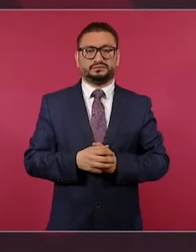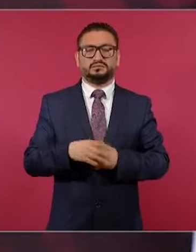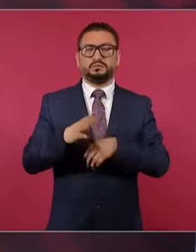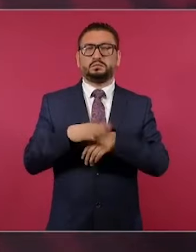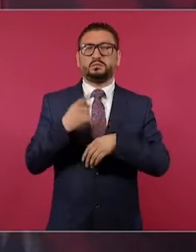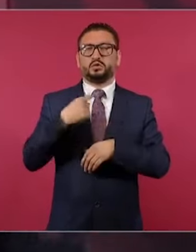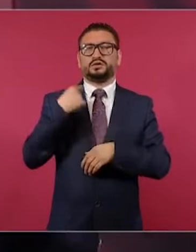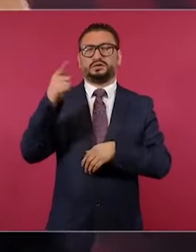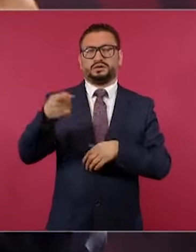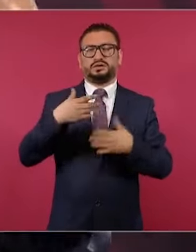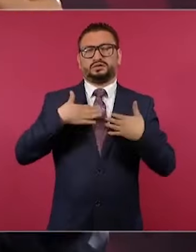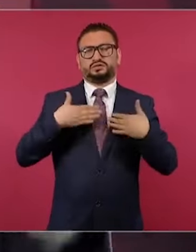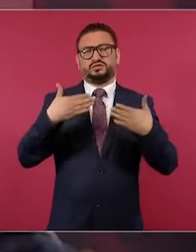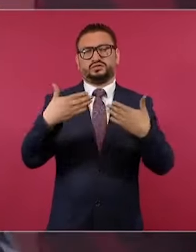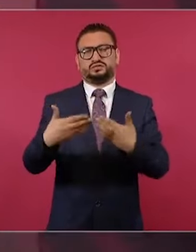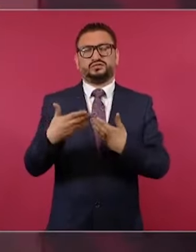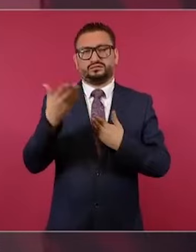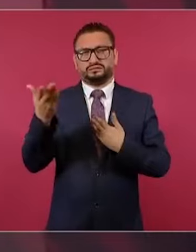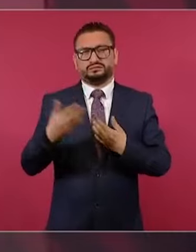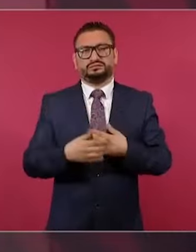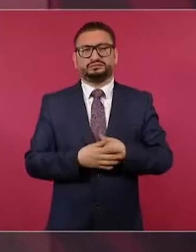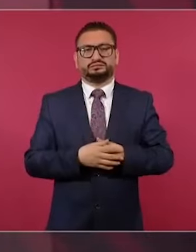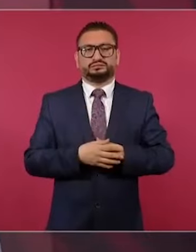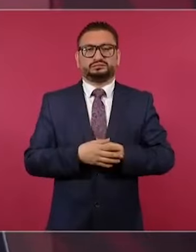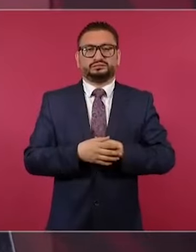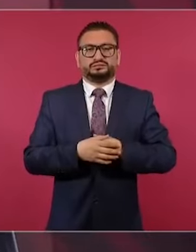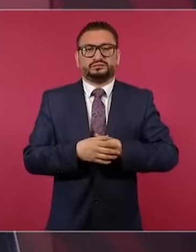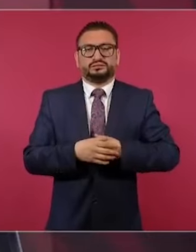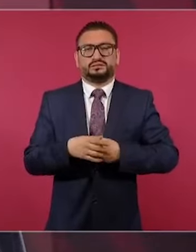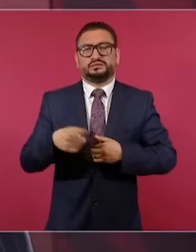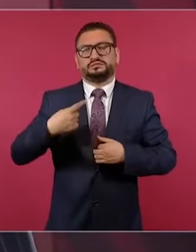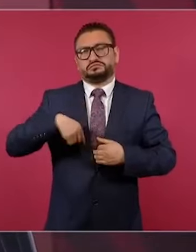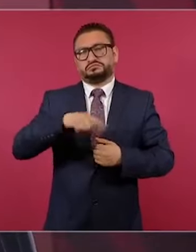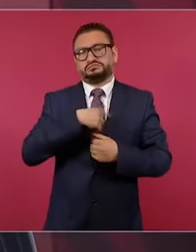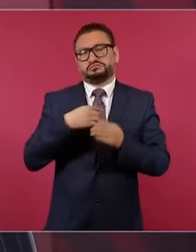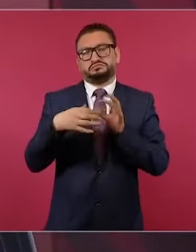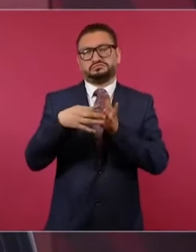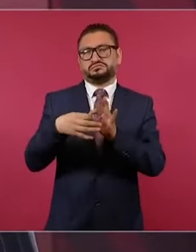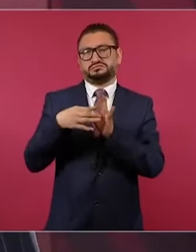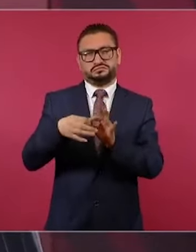le tengo confianza, pues somos de la familia.